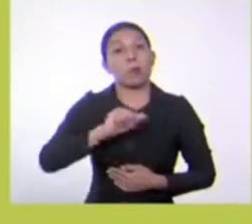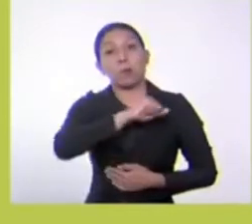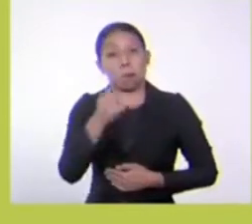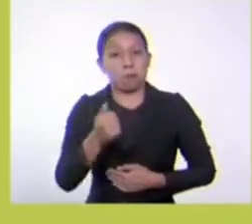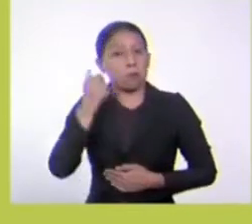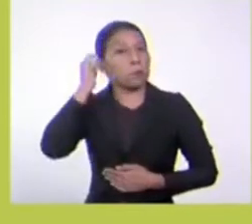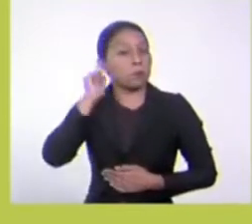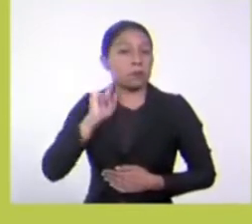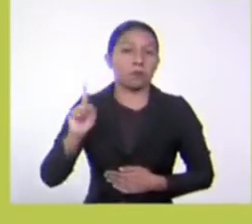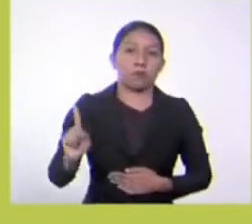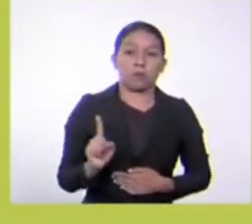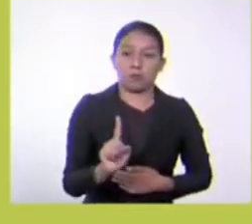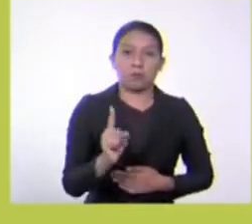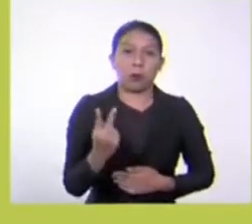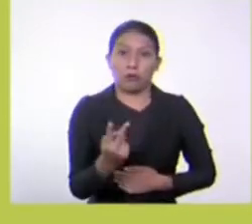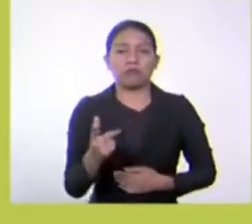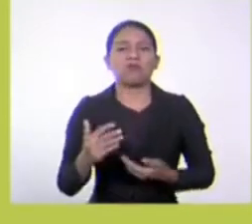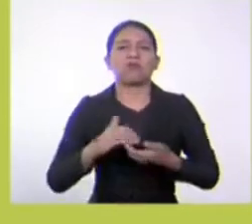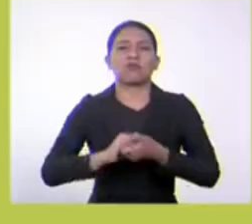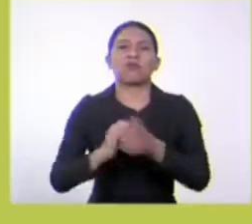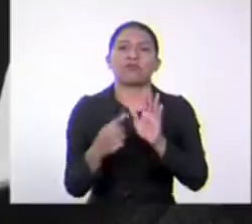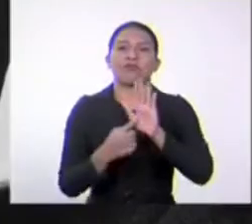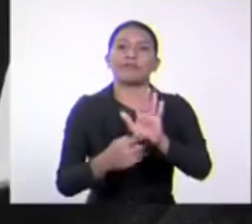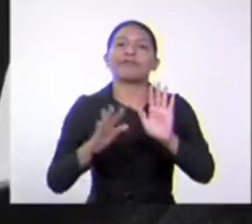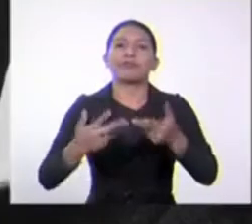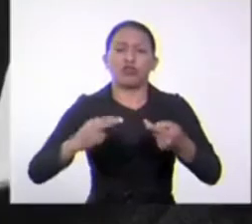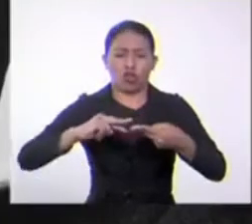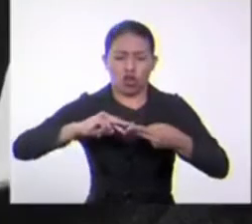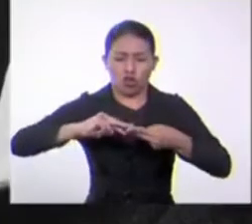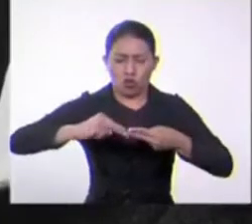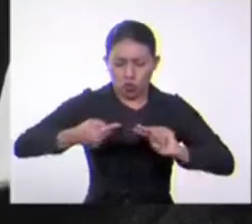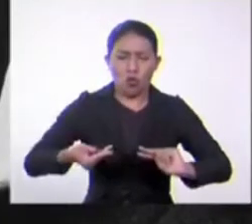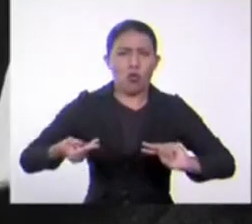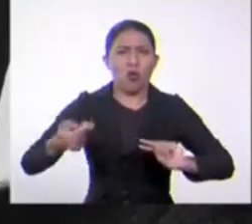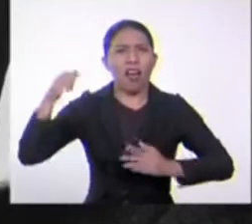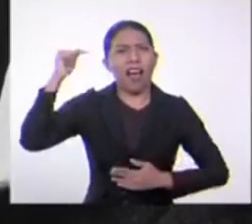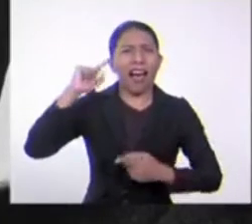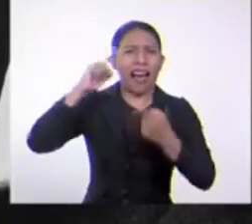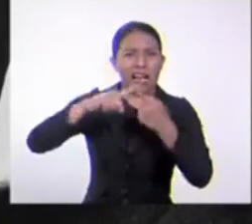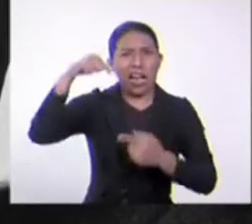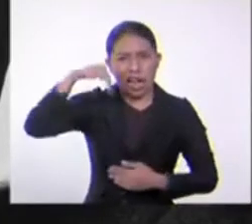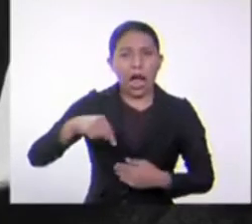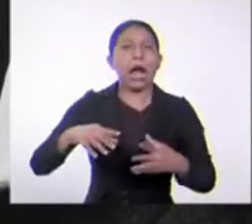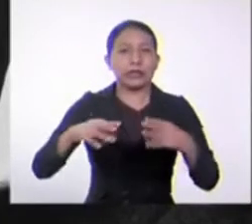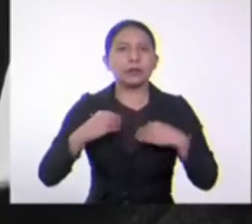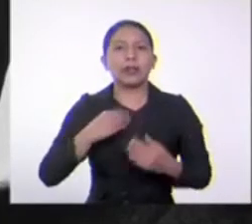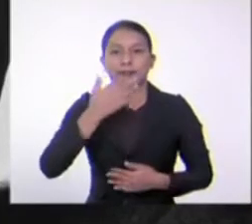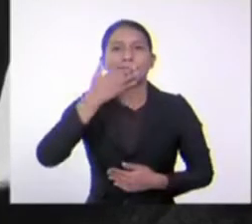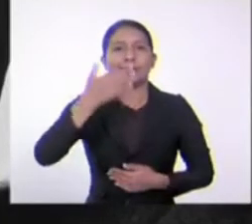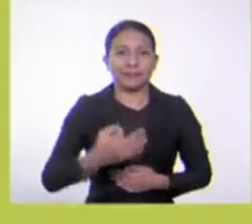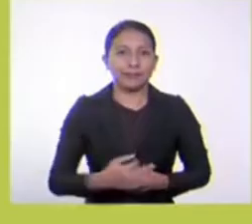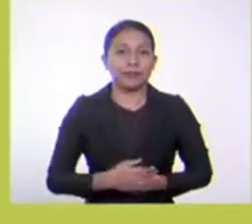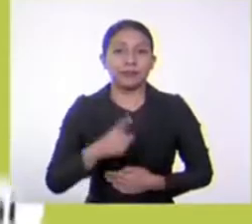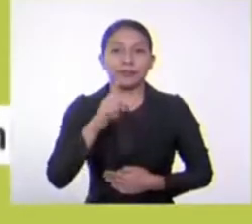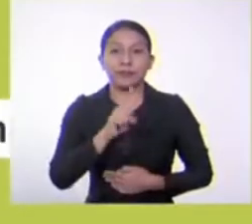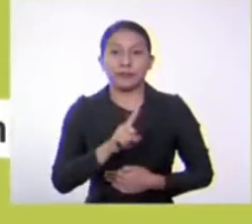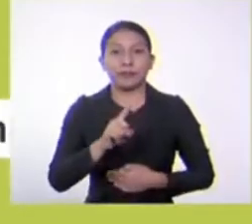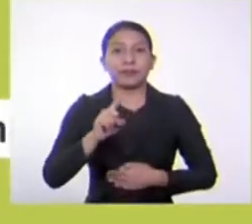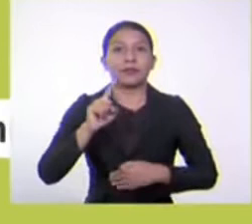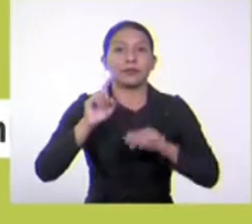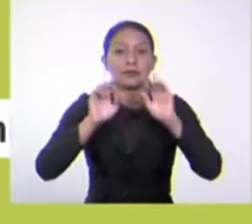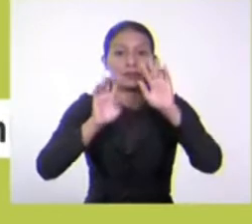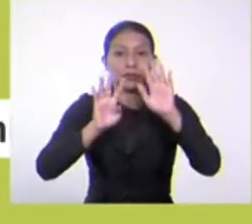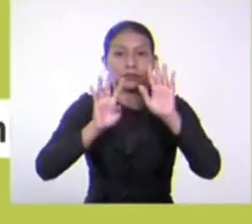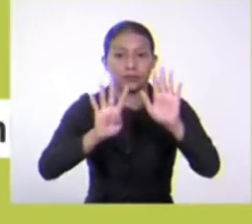Crick, presentaría la estructura del ADN aceptada en la actualidad. En 1958, Matthew